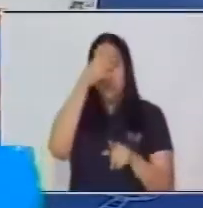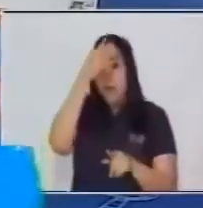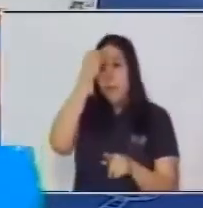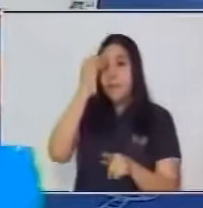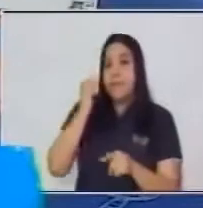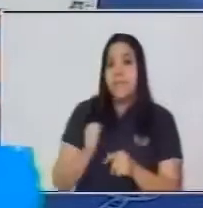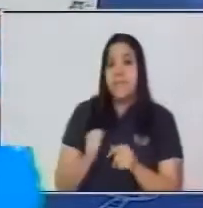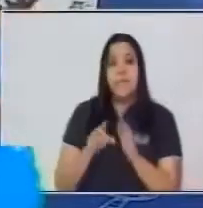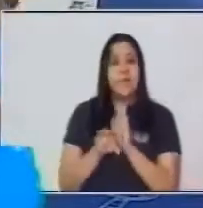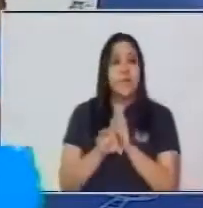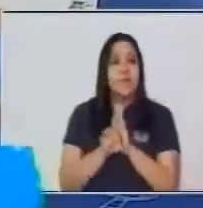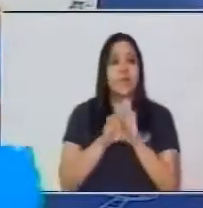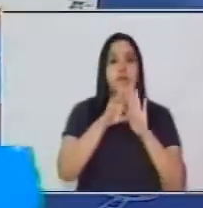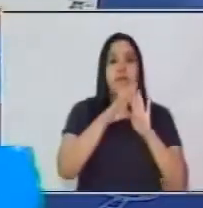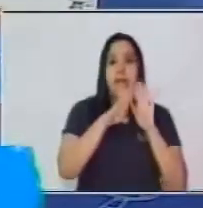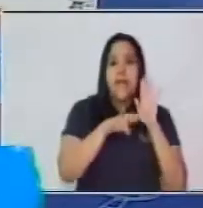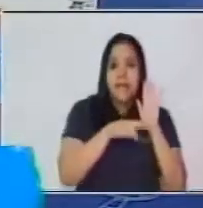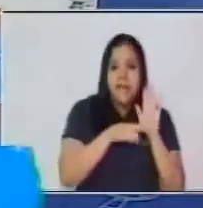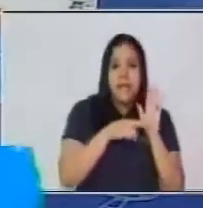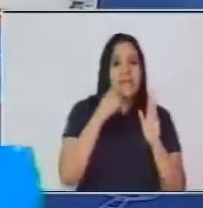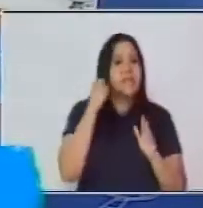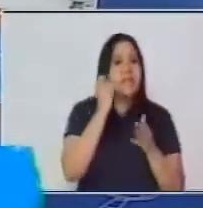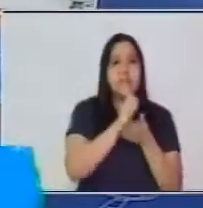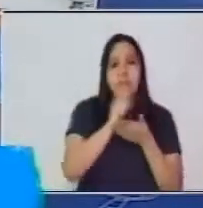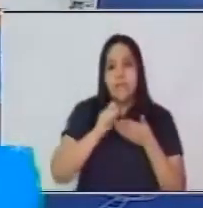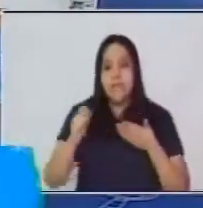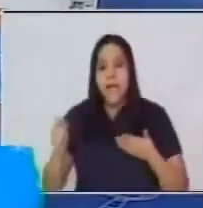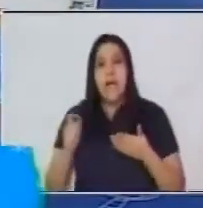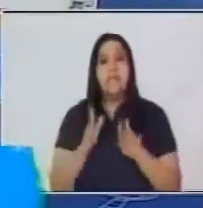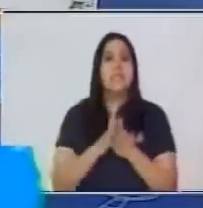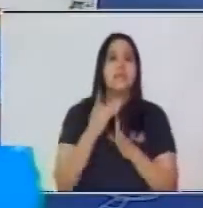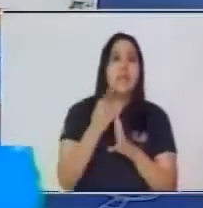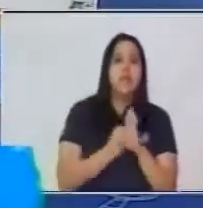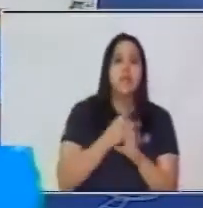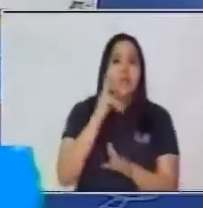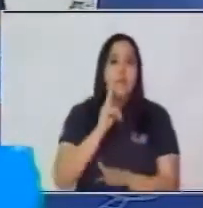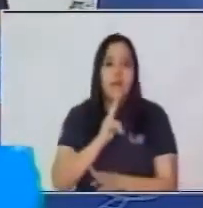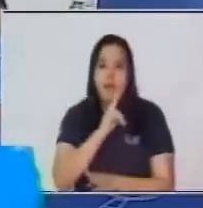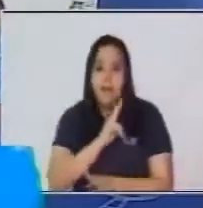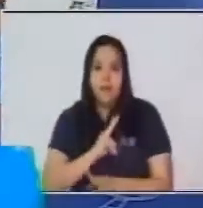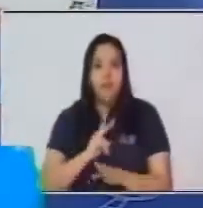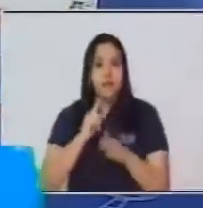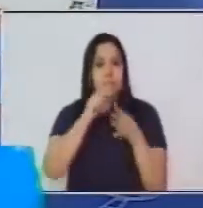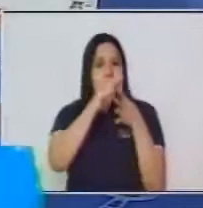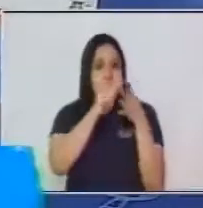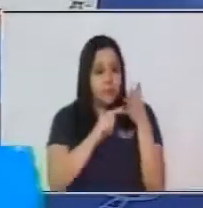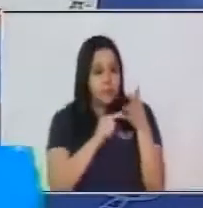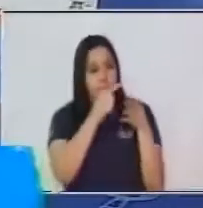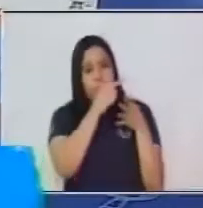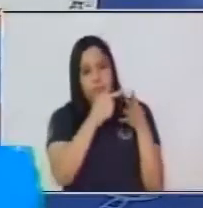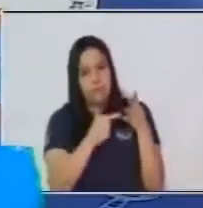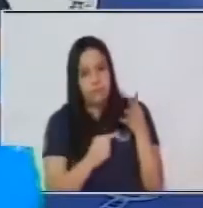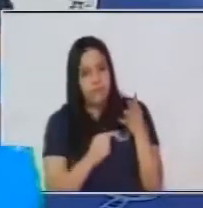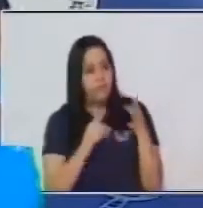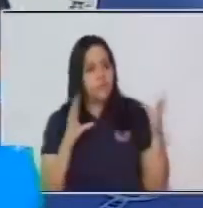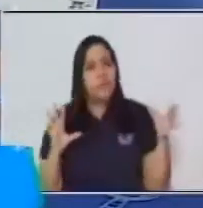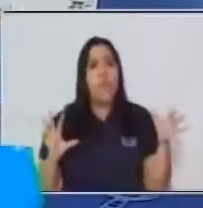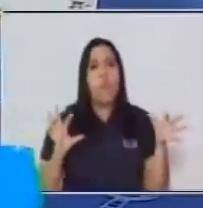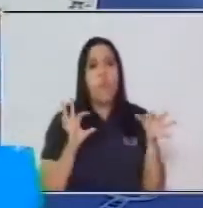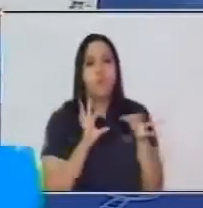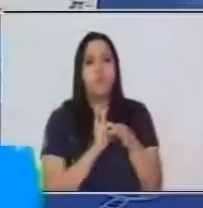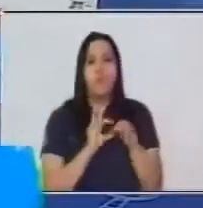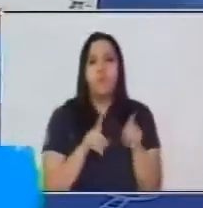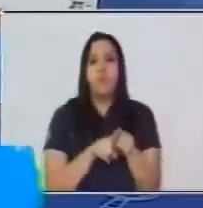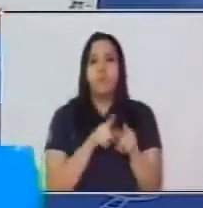reglas gramaticales, uso de verbos, concordancia gramatical, es decir, todo lo concerniente a la